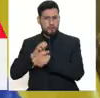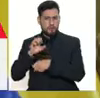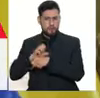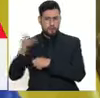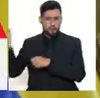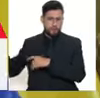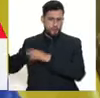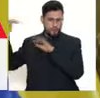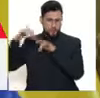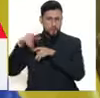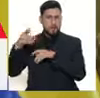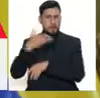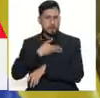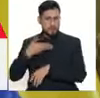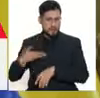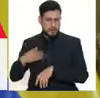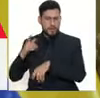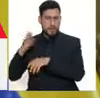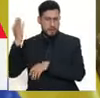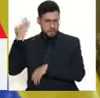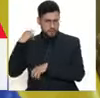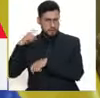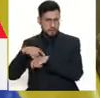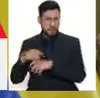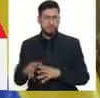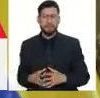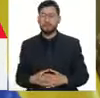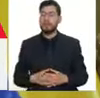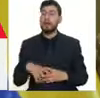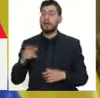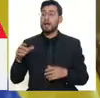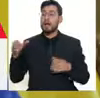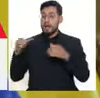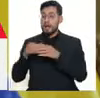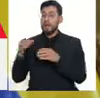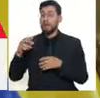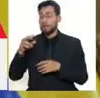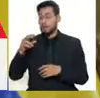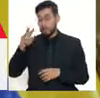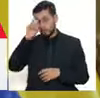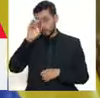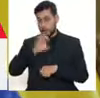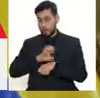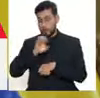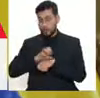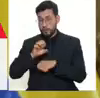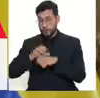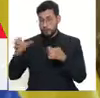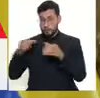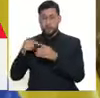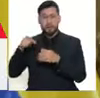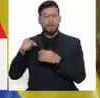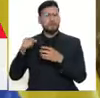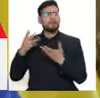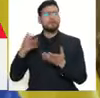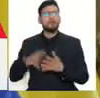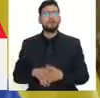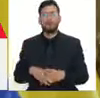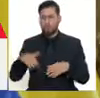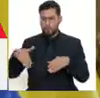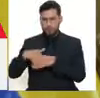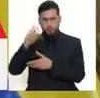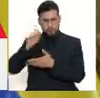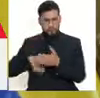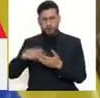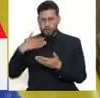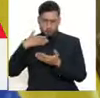ecuatoriana y a su presidente. El Gabinete Binacional Perú-Ecuador es el mecanismo de diálogo